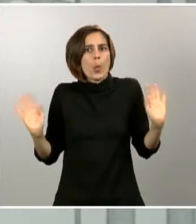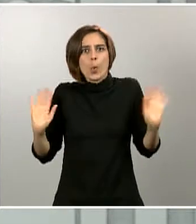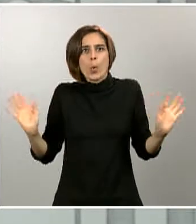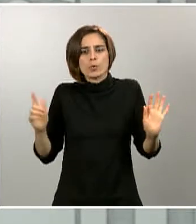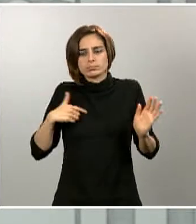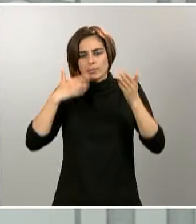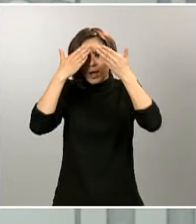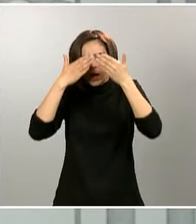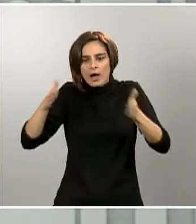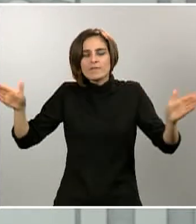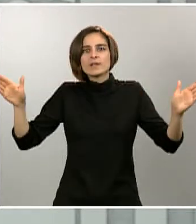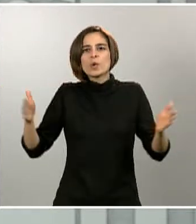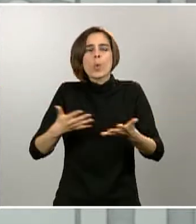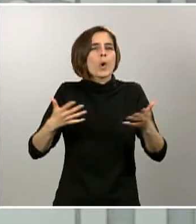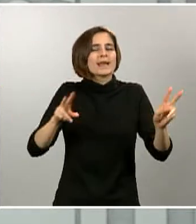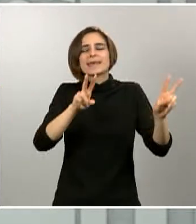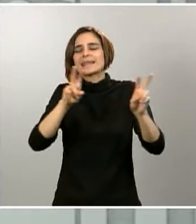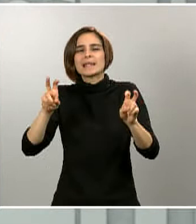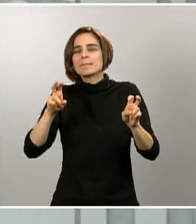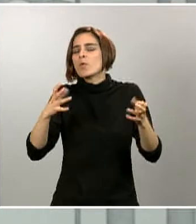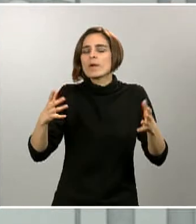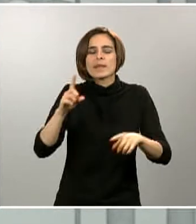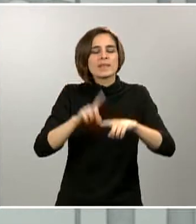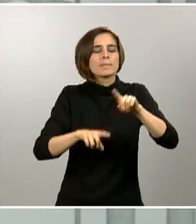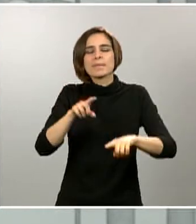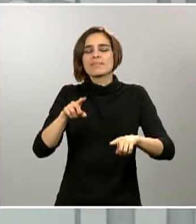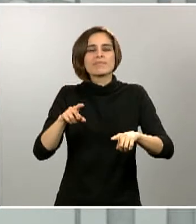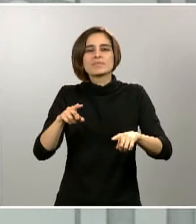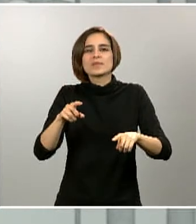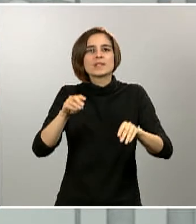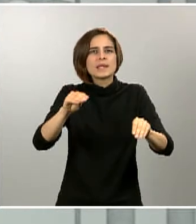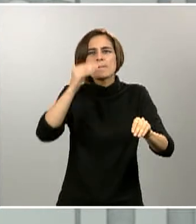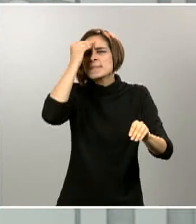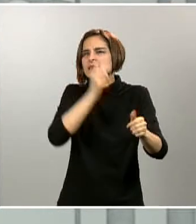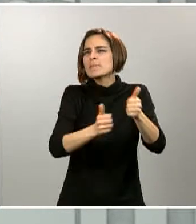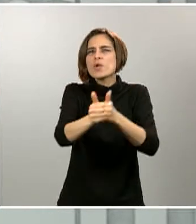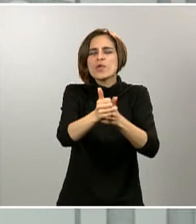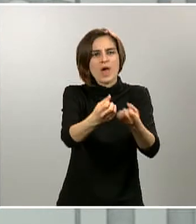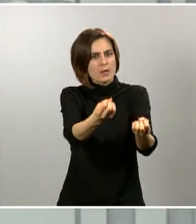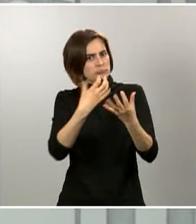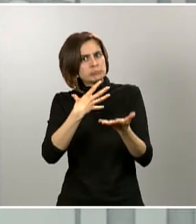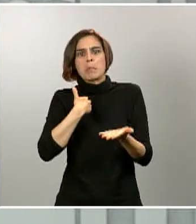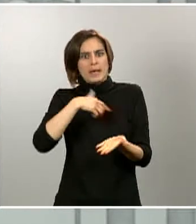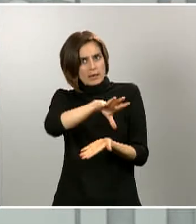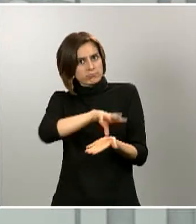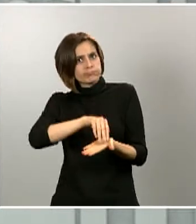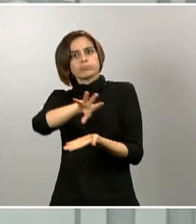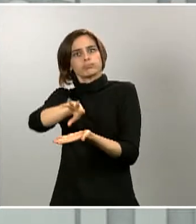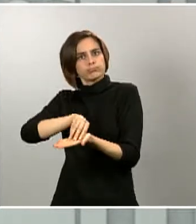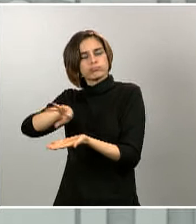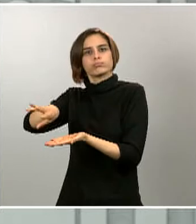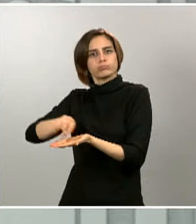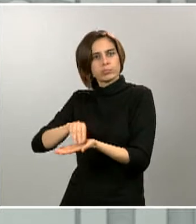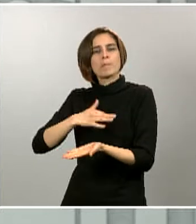prioridad que marquen las personas que van a participar de él se pueda tomar nota y se pueda profundizar en relación con esta cuestión.